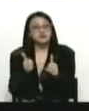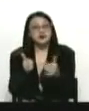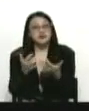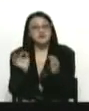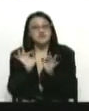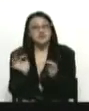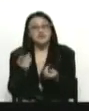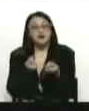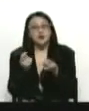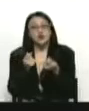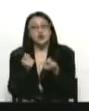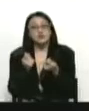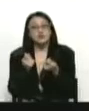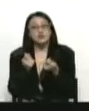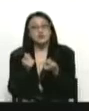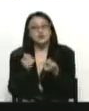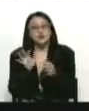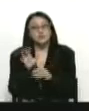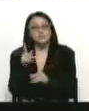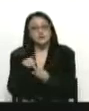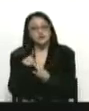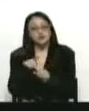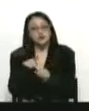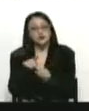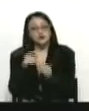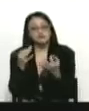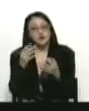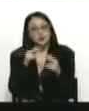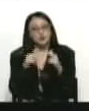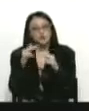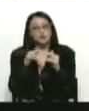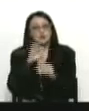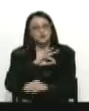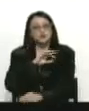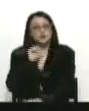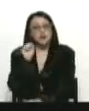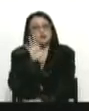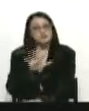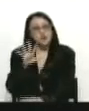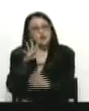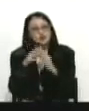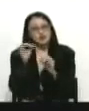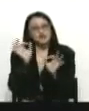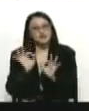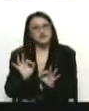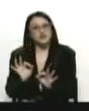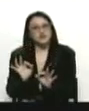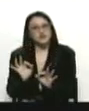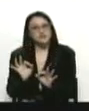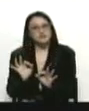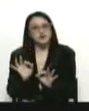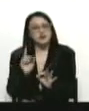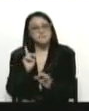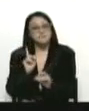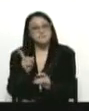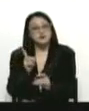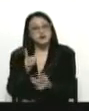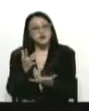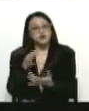modelo económico postpetrolero. Dejó un legado para la construcción del socialismo en todas sus dimensiones, pero sobre todo el socialismo